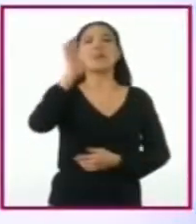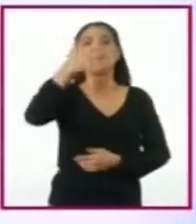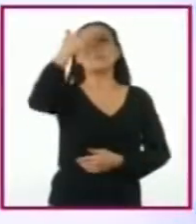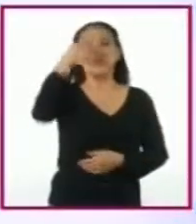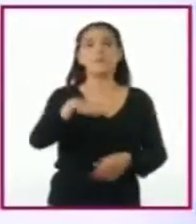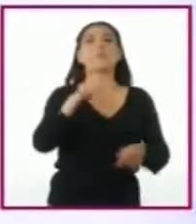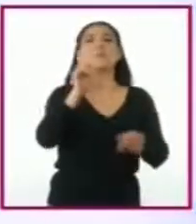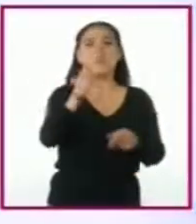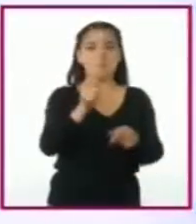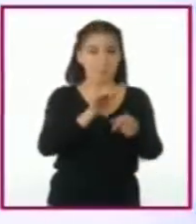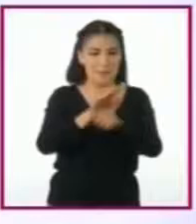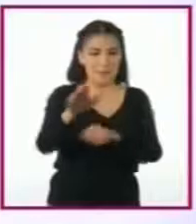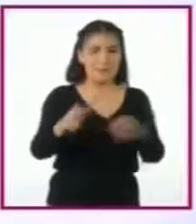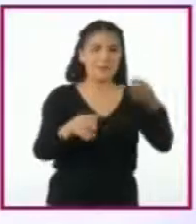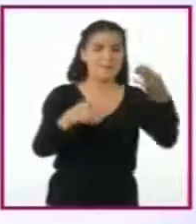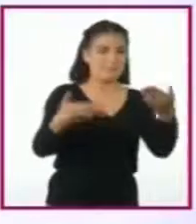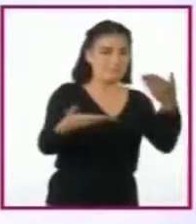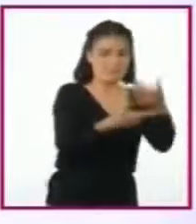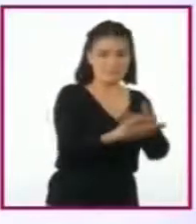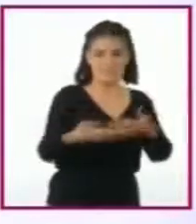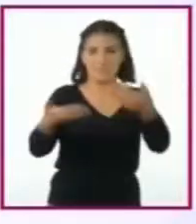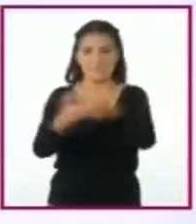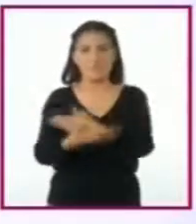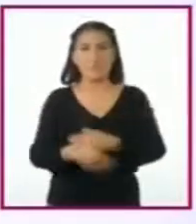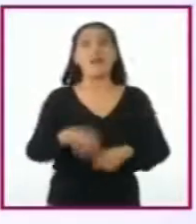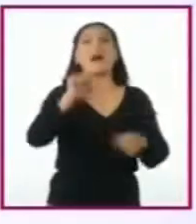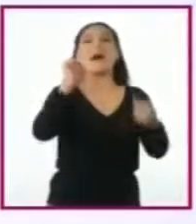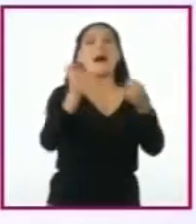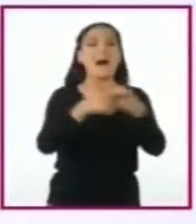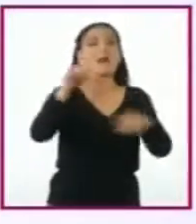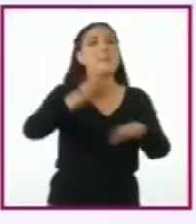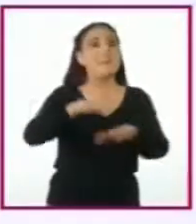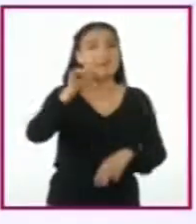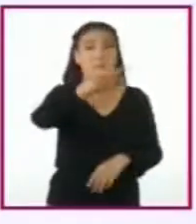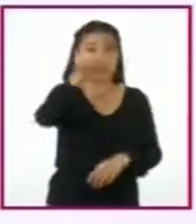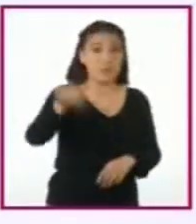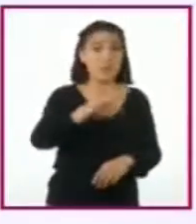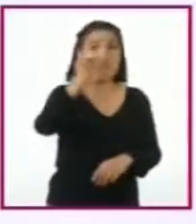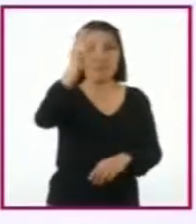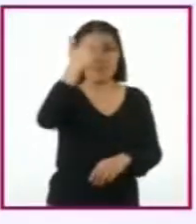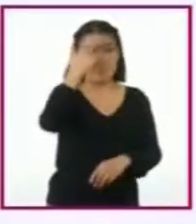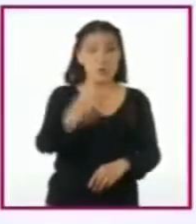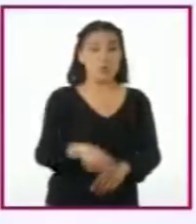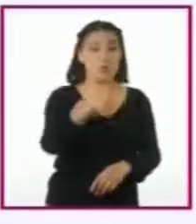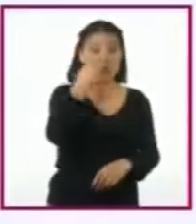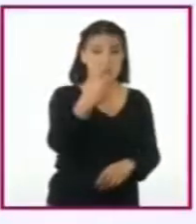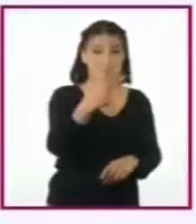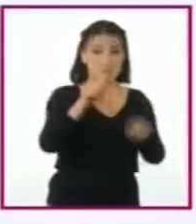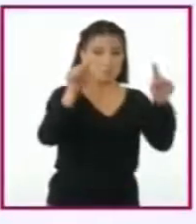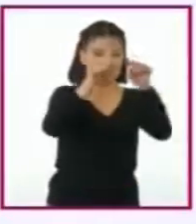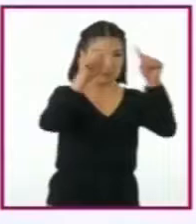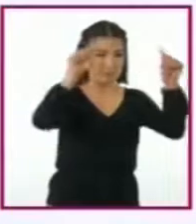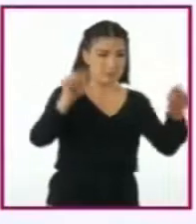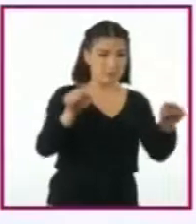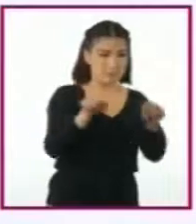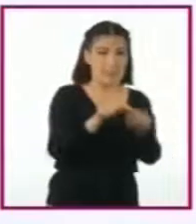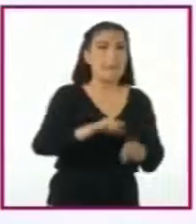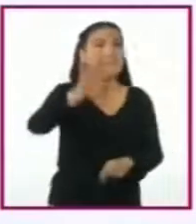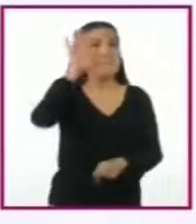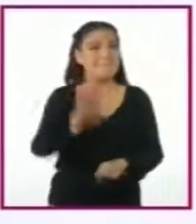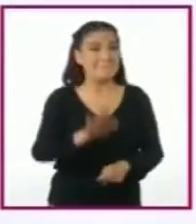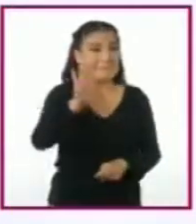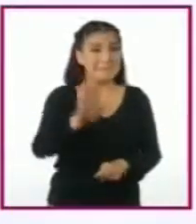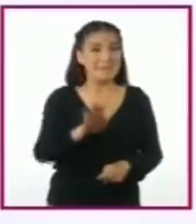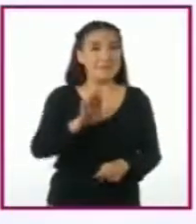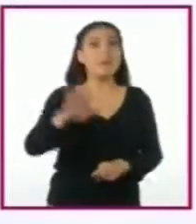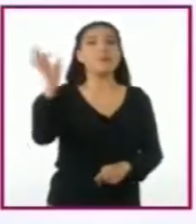corresponde cada una de ellas y algo más. Recuerden, dos cuadriláteros son semejantes si hay